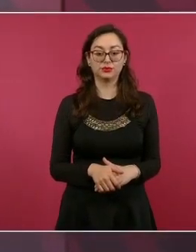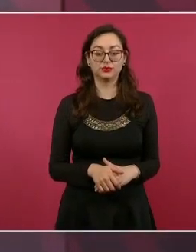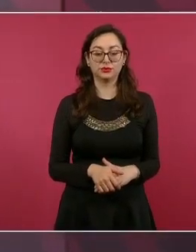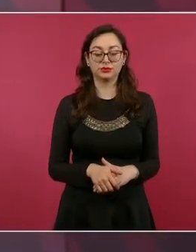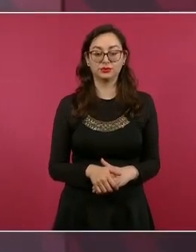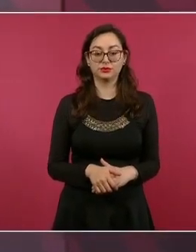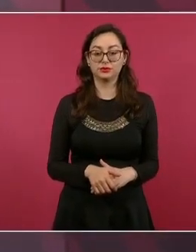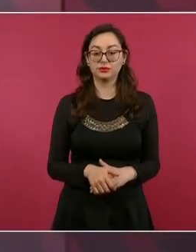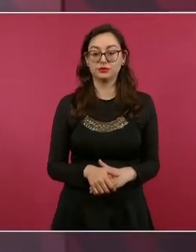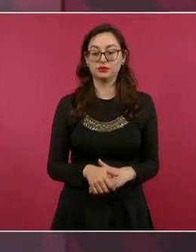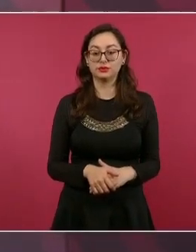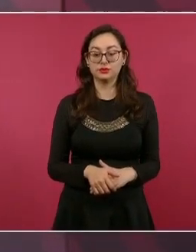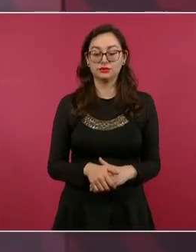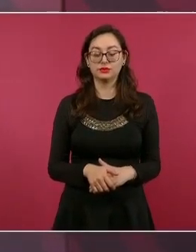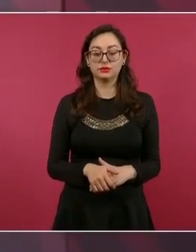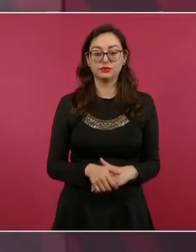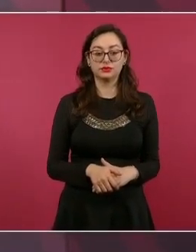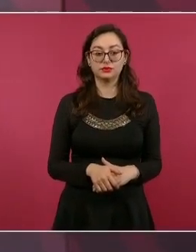único, ¿no?